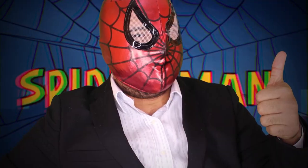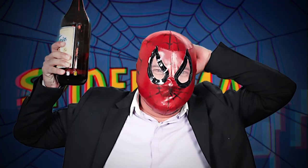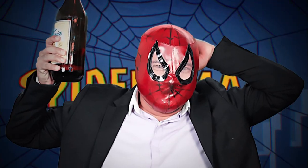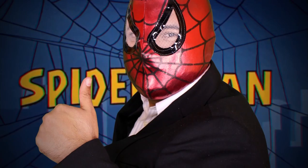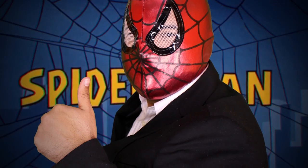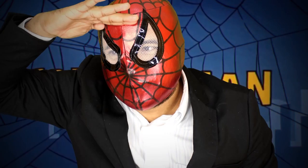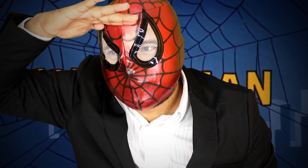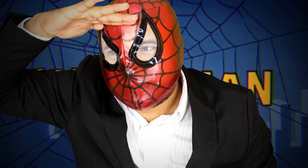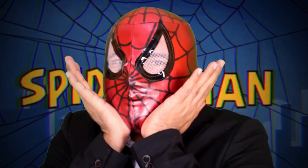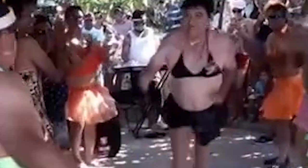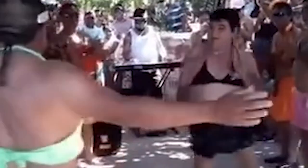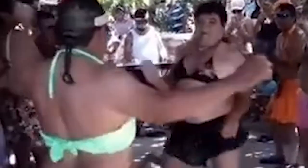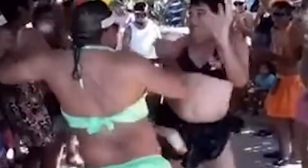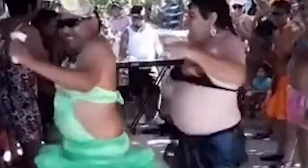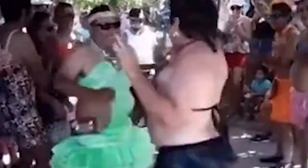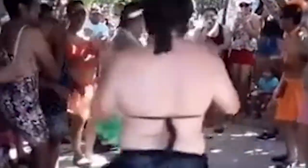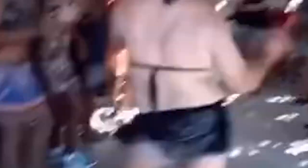¡Sorpresivo el mercado! Soy su amigo Cienes Promecho, que este es el